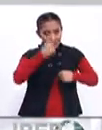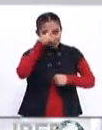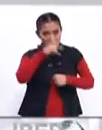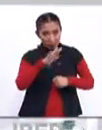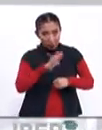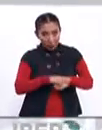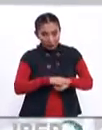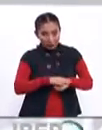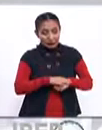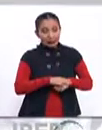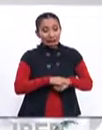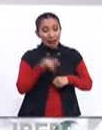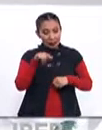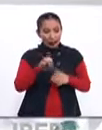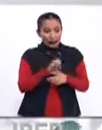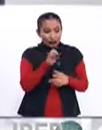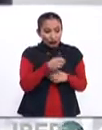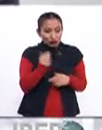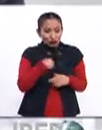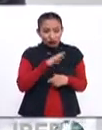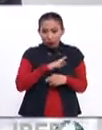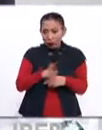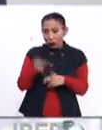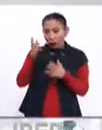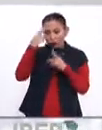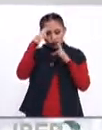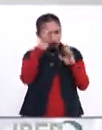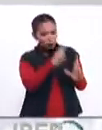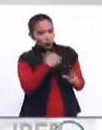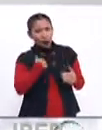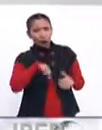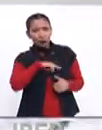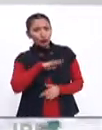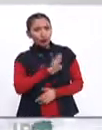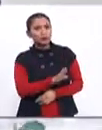México, vamos a tener respetabilidad